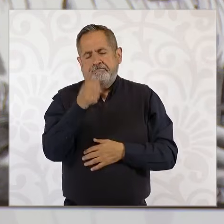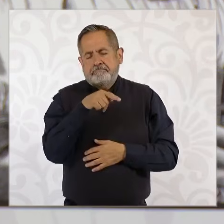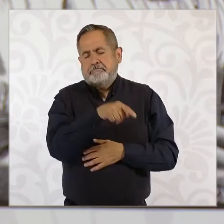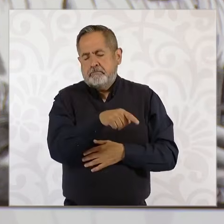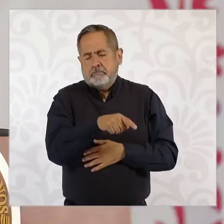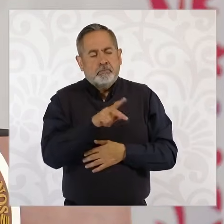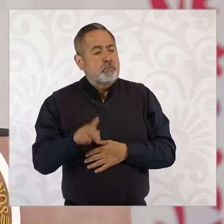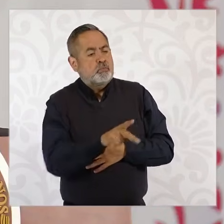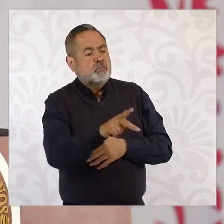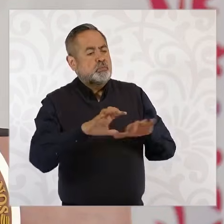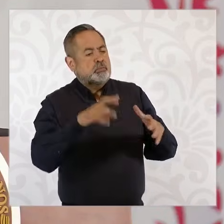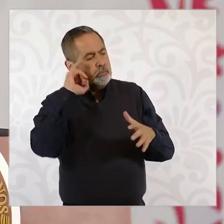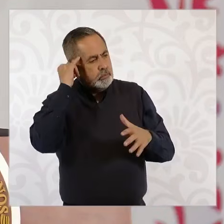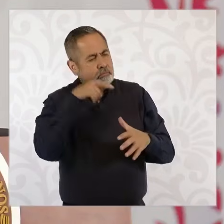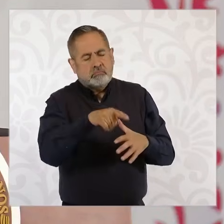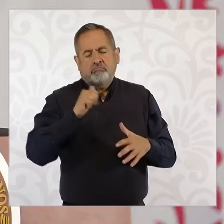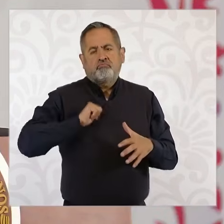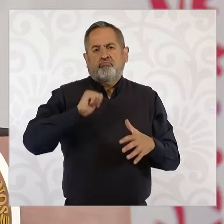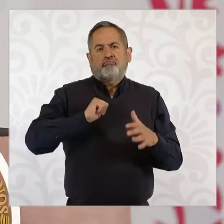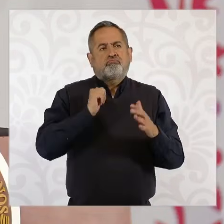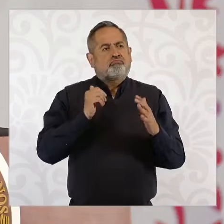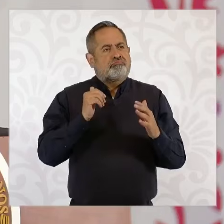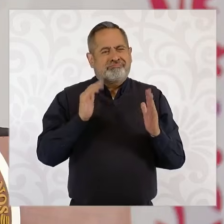reconocimiento a los pueblos y a las grandes civilizaciones.